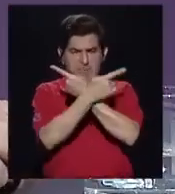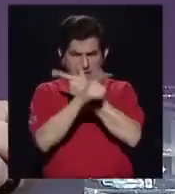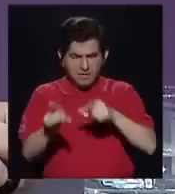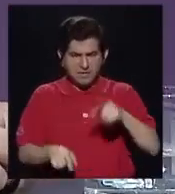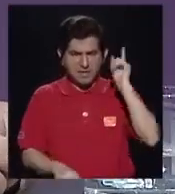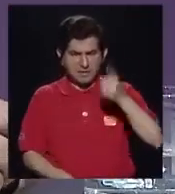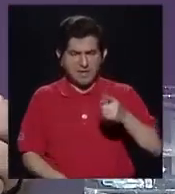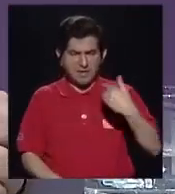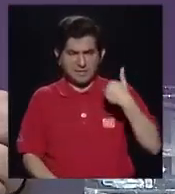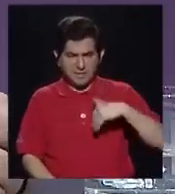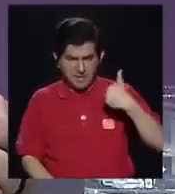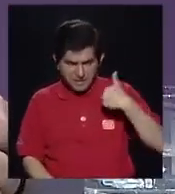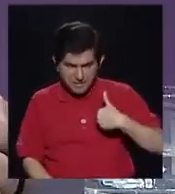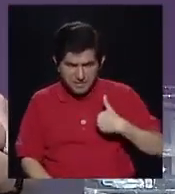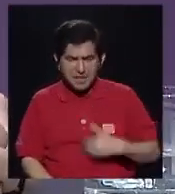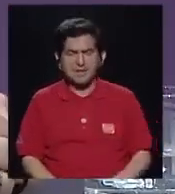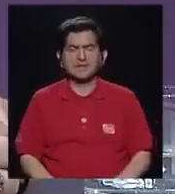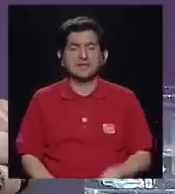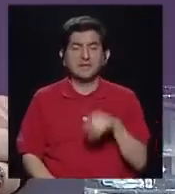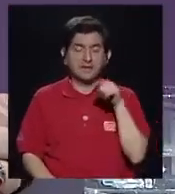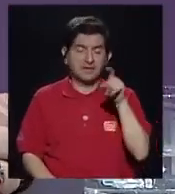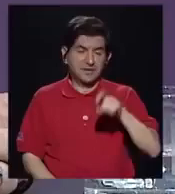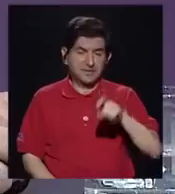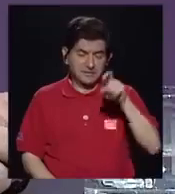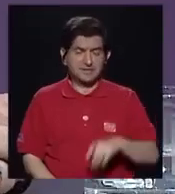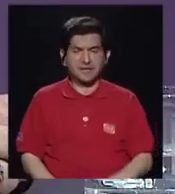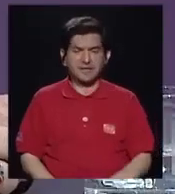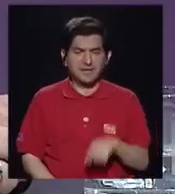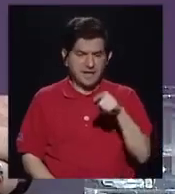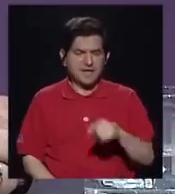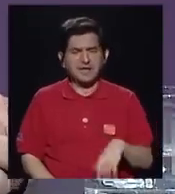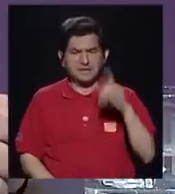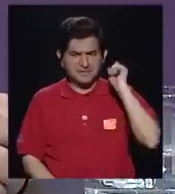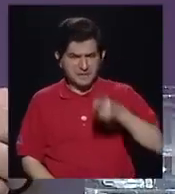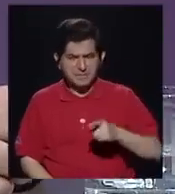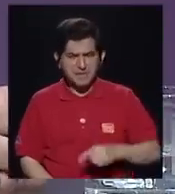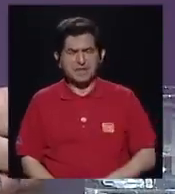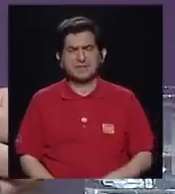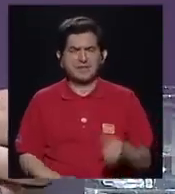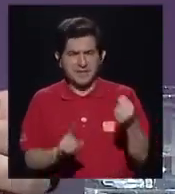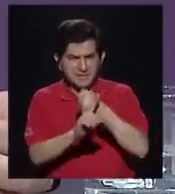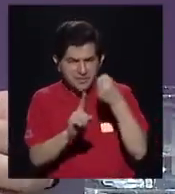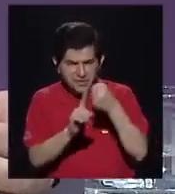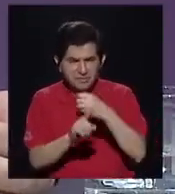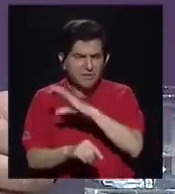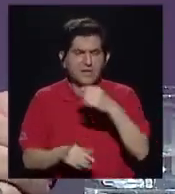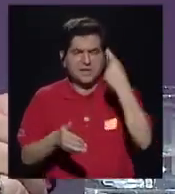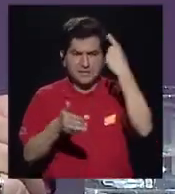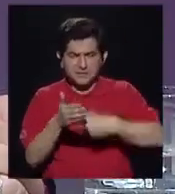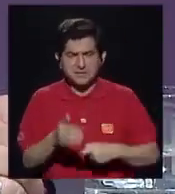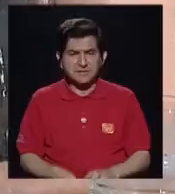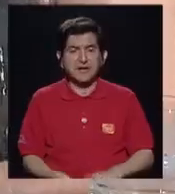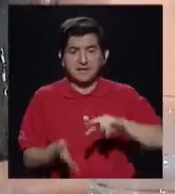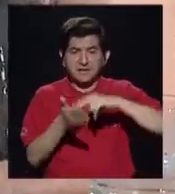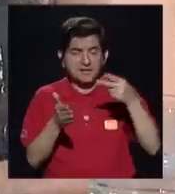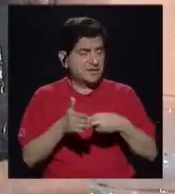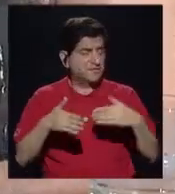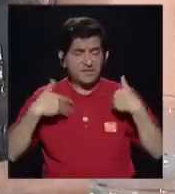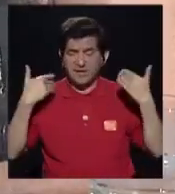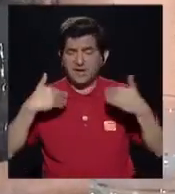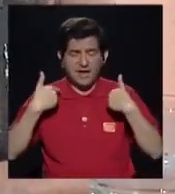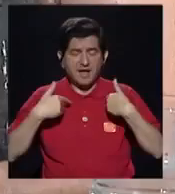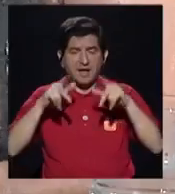ese mandato de masculinidad de ese mandato de potencia de ese mandato de crueldad que genera infelicidad en el agresor claro